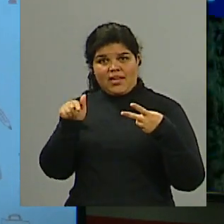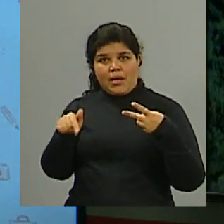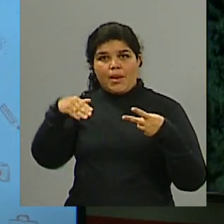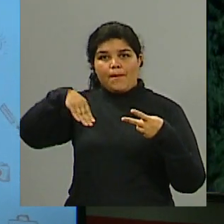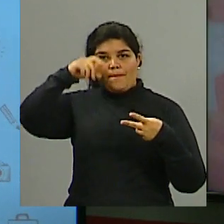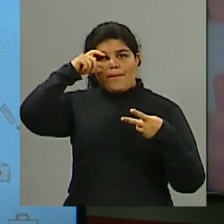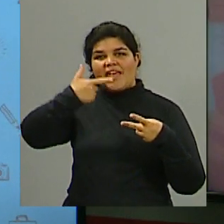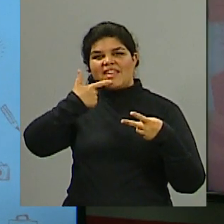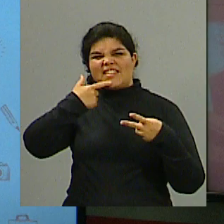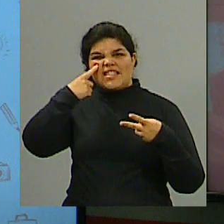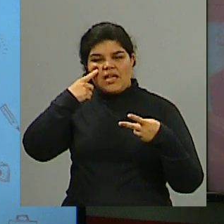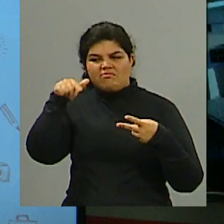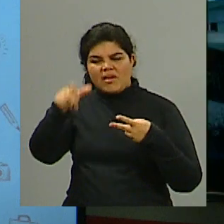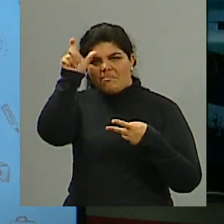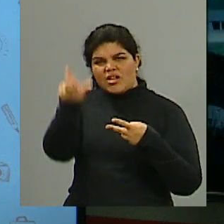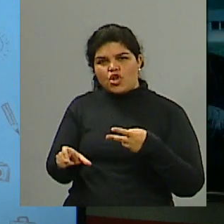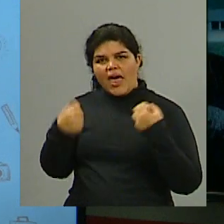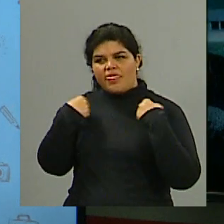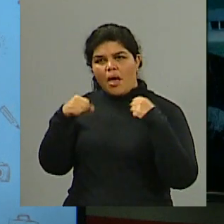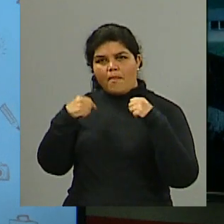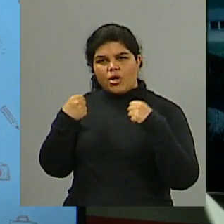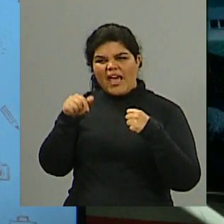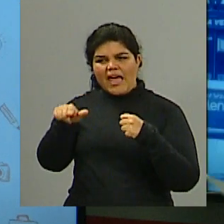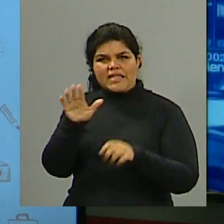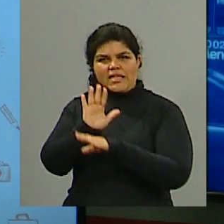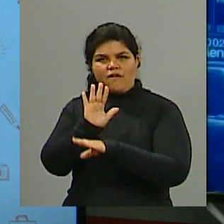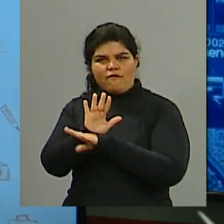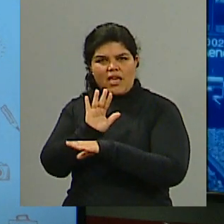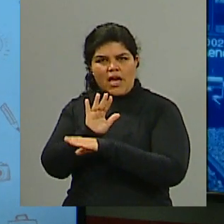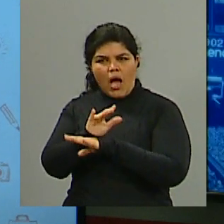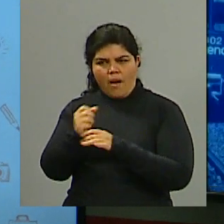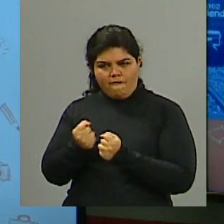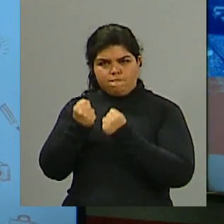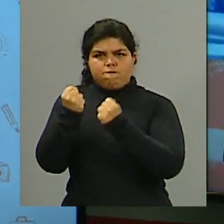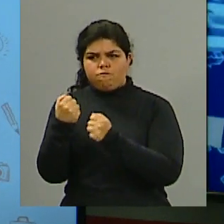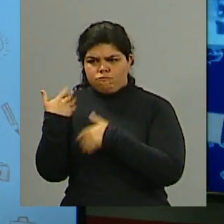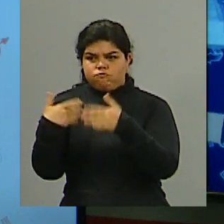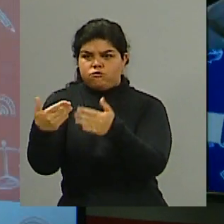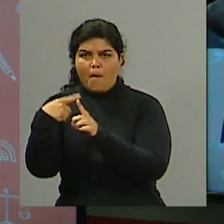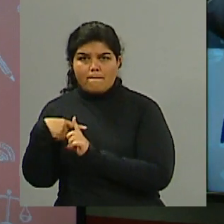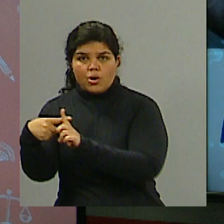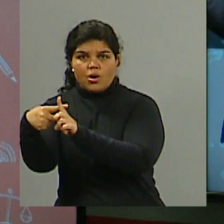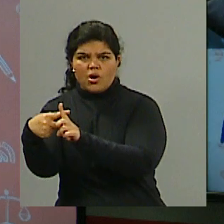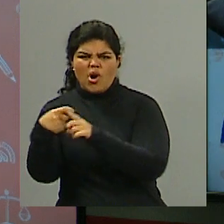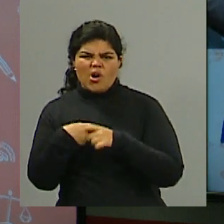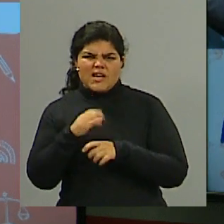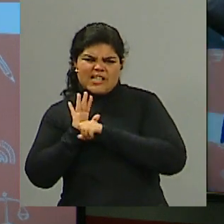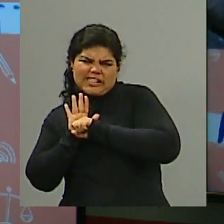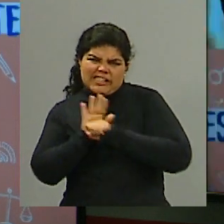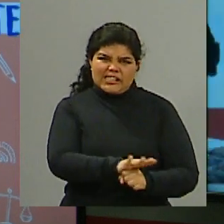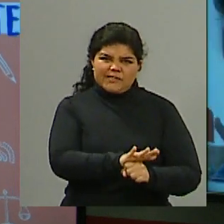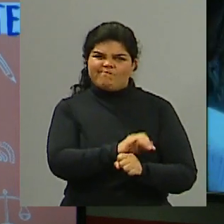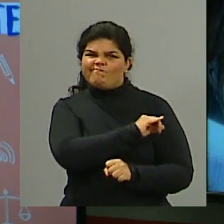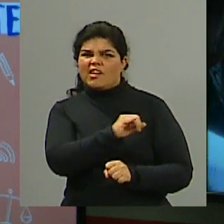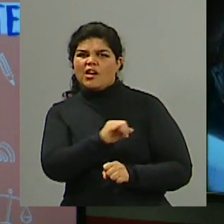puede decir, del ámbito del deporte, genera motivación o presiones. Y por supuesto, tenemos una noticia y